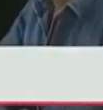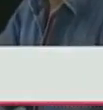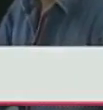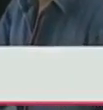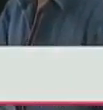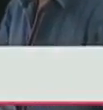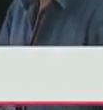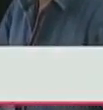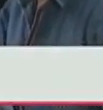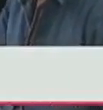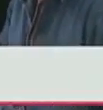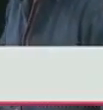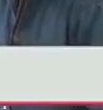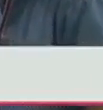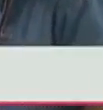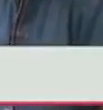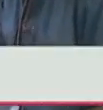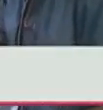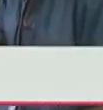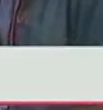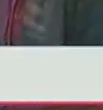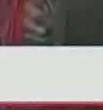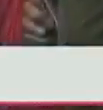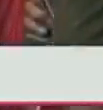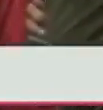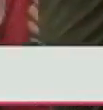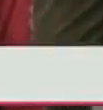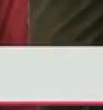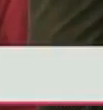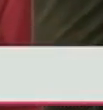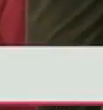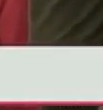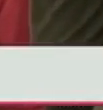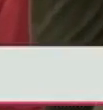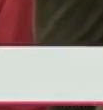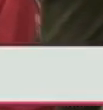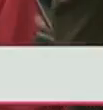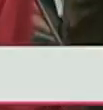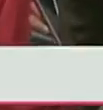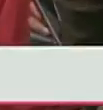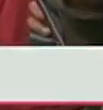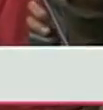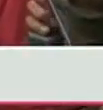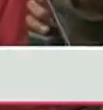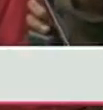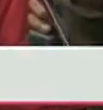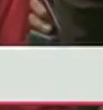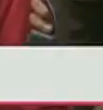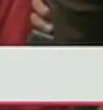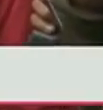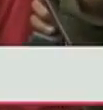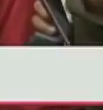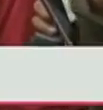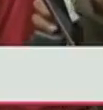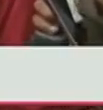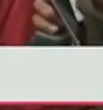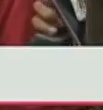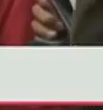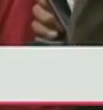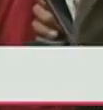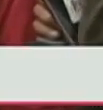ha ofrecido que el oficialismo podría quedarse con todas las alcaldías durante este proceso y también su posición ante la solicitud del